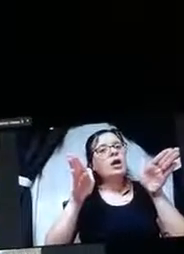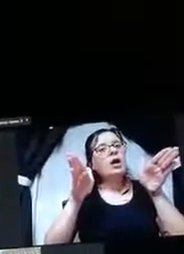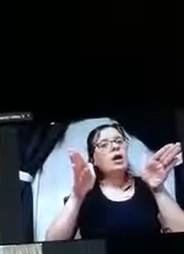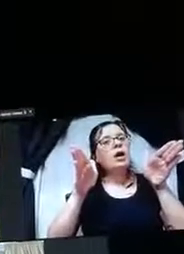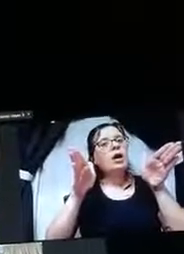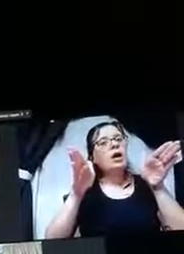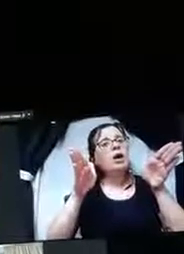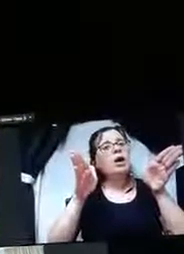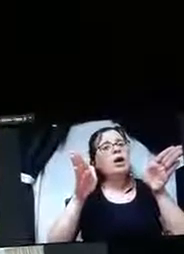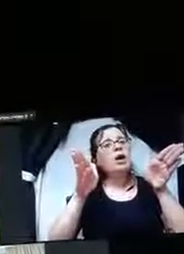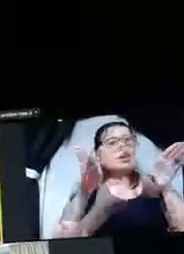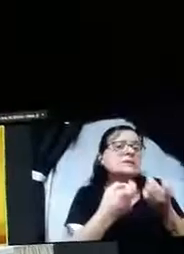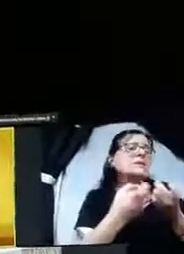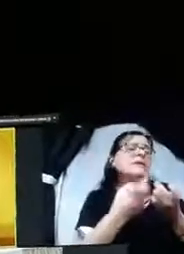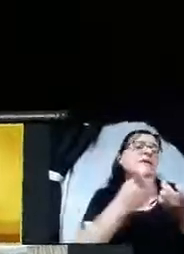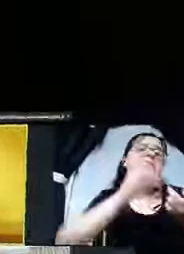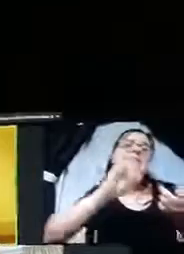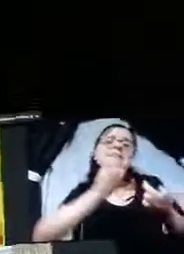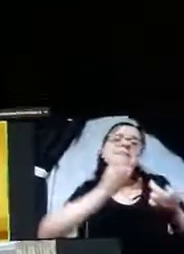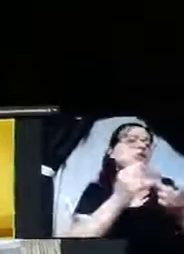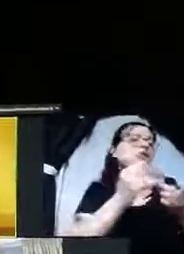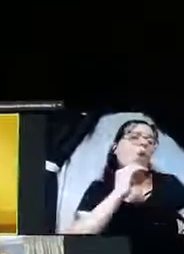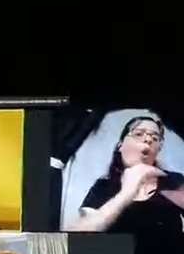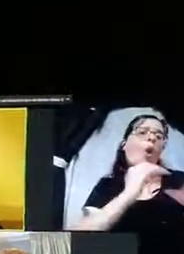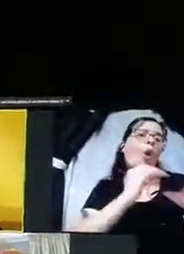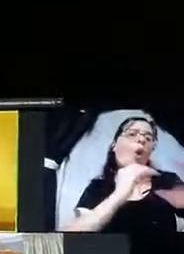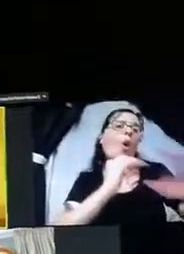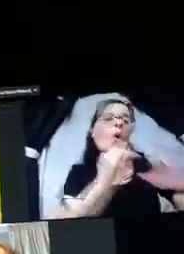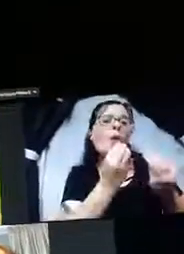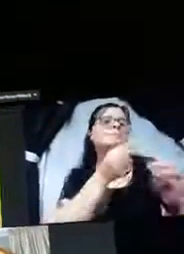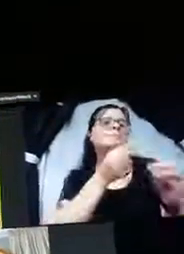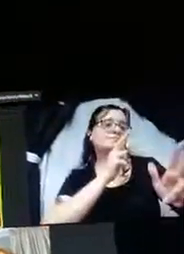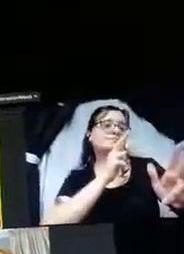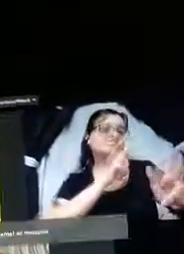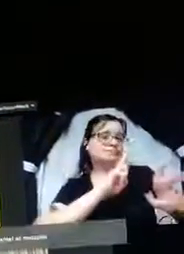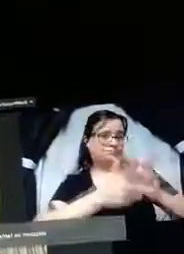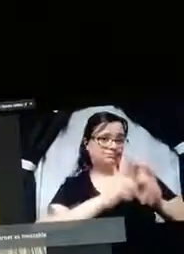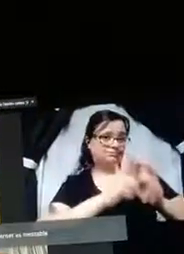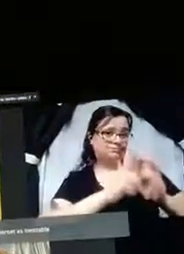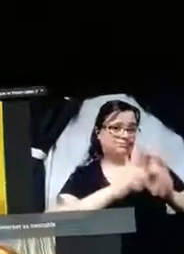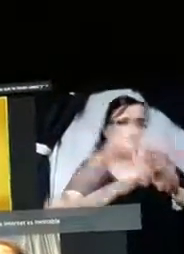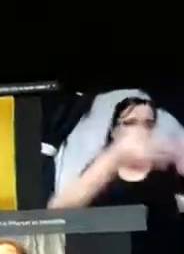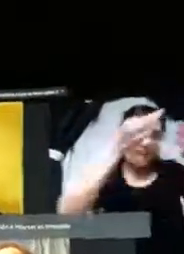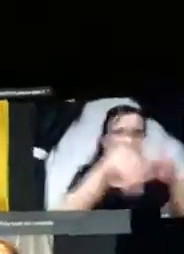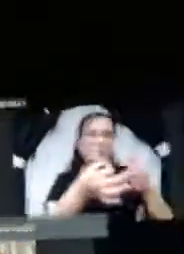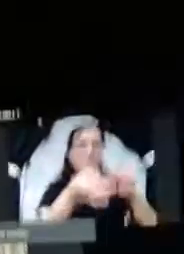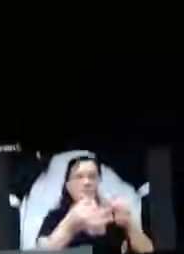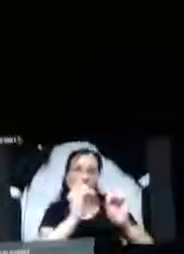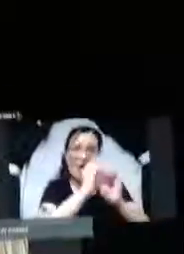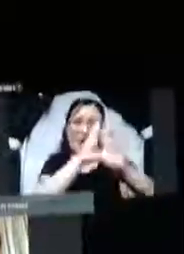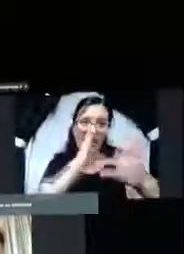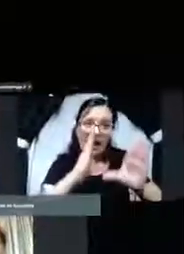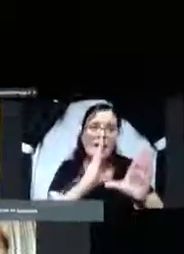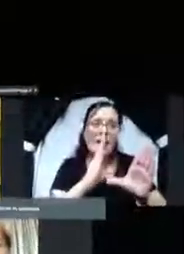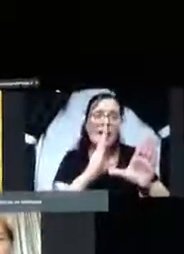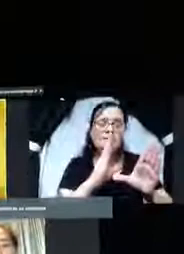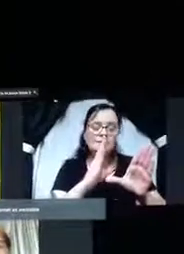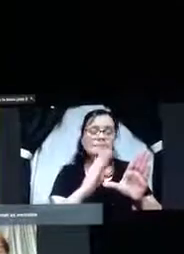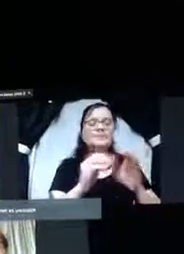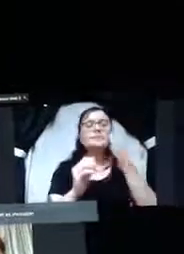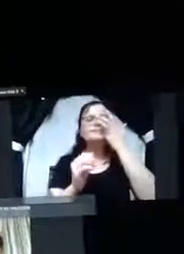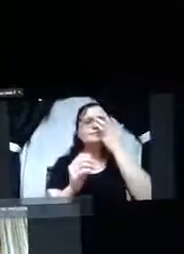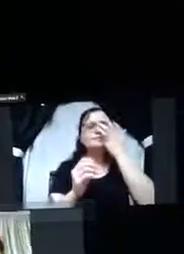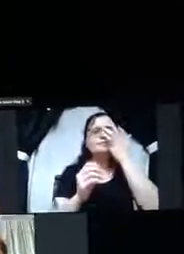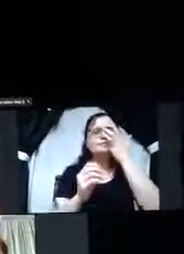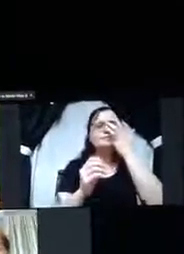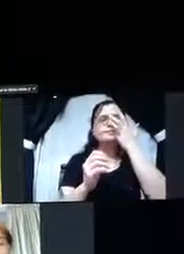tener una comunicación más efectiva. No porque la lengua oral no lo sea, sino